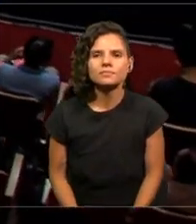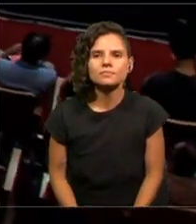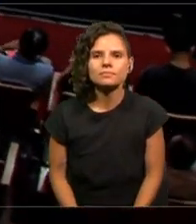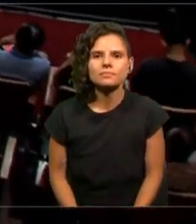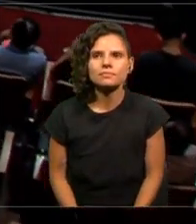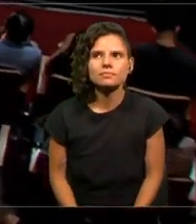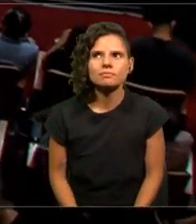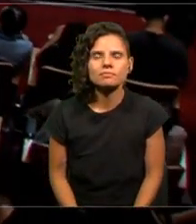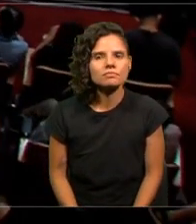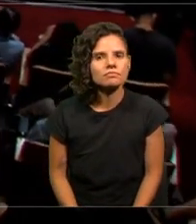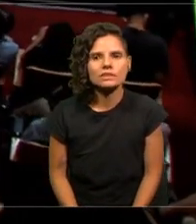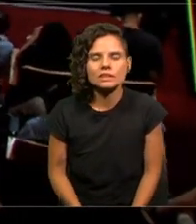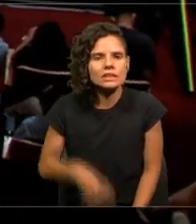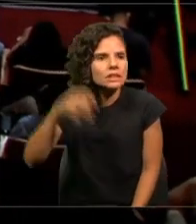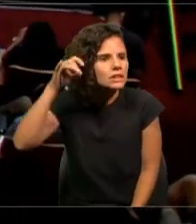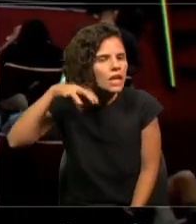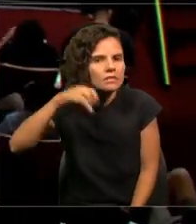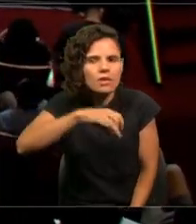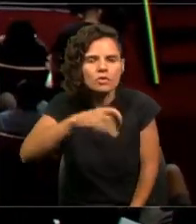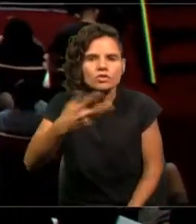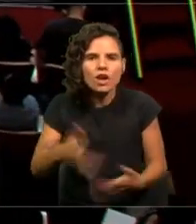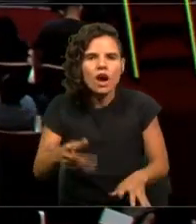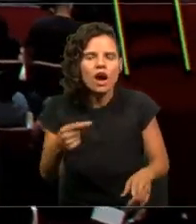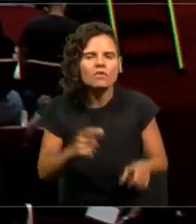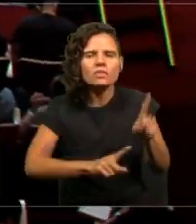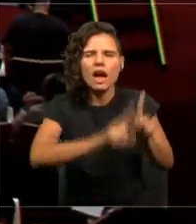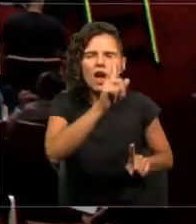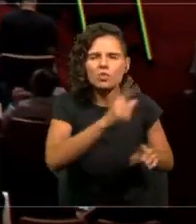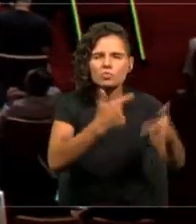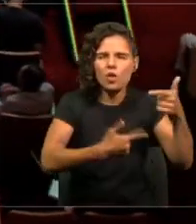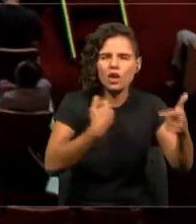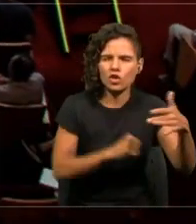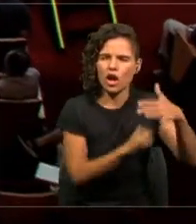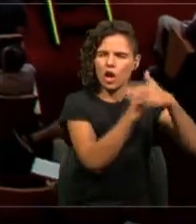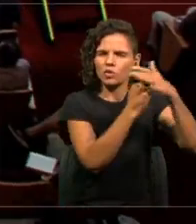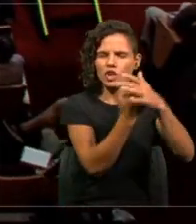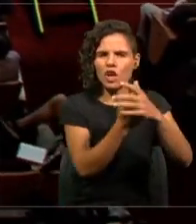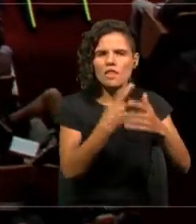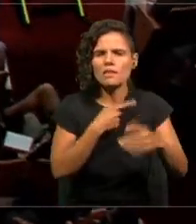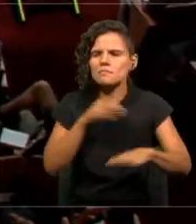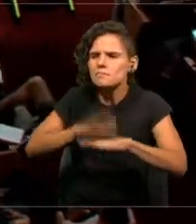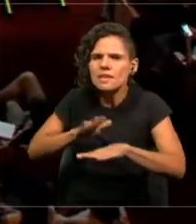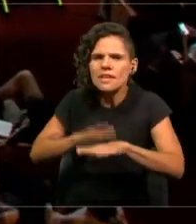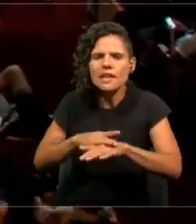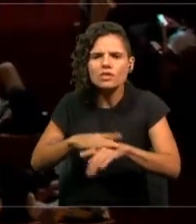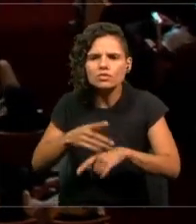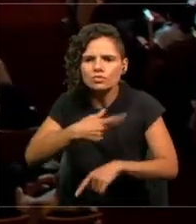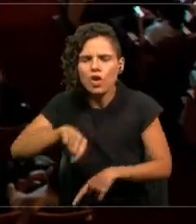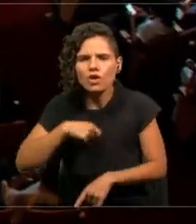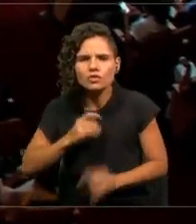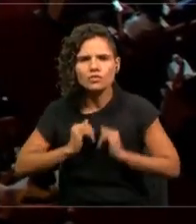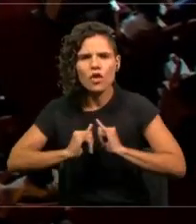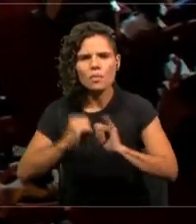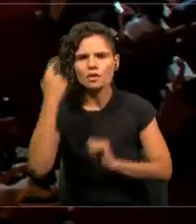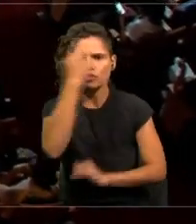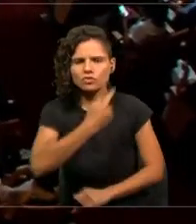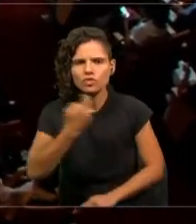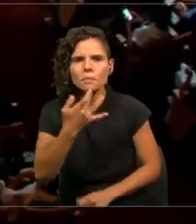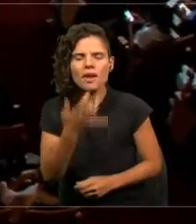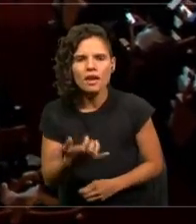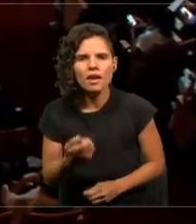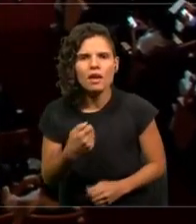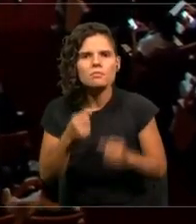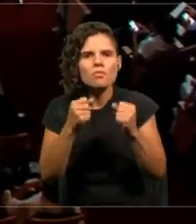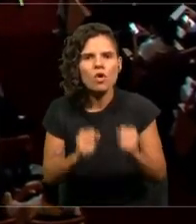como bien sabemos autoridades hoy día están solicitando el acceso a nuestros datos biométricos con el fin